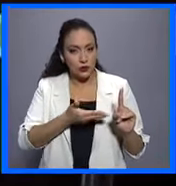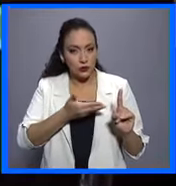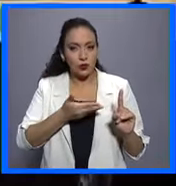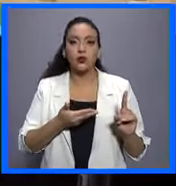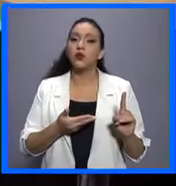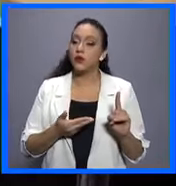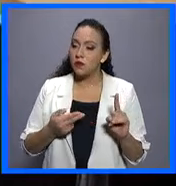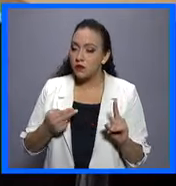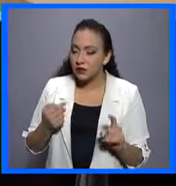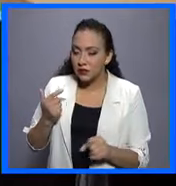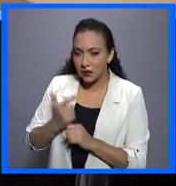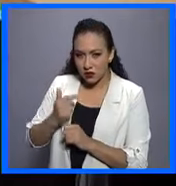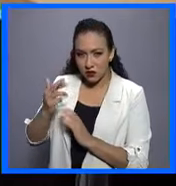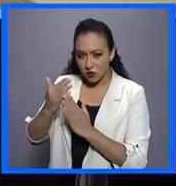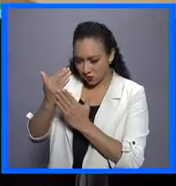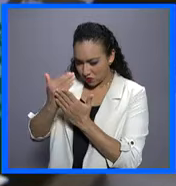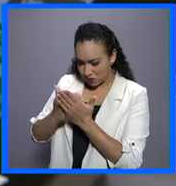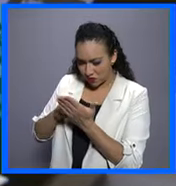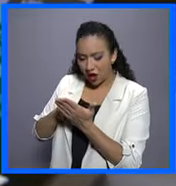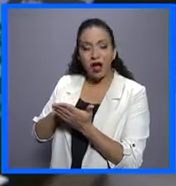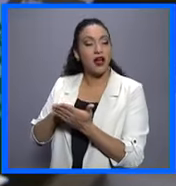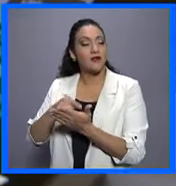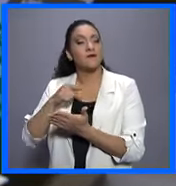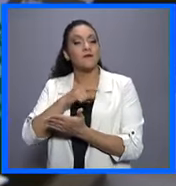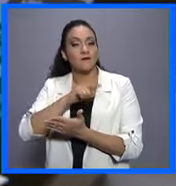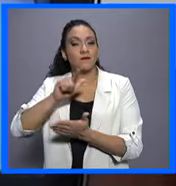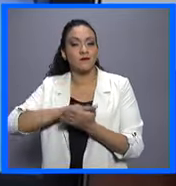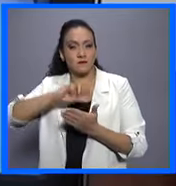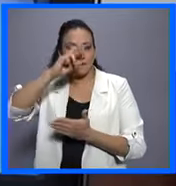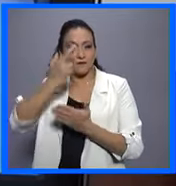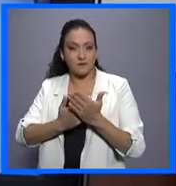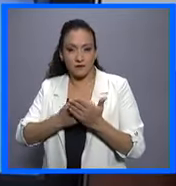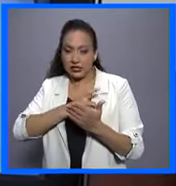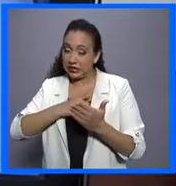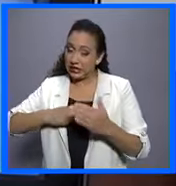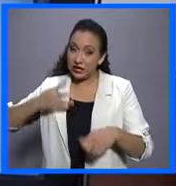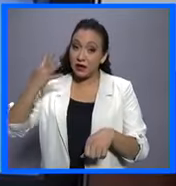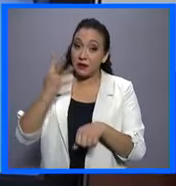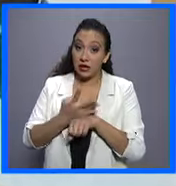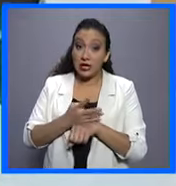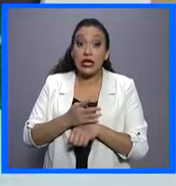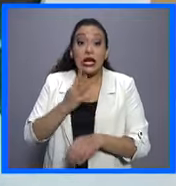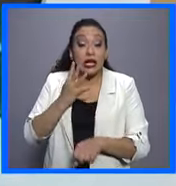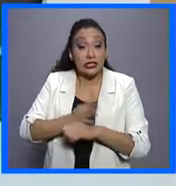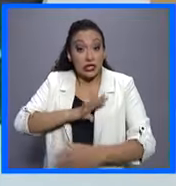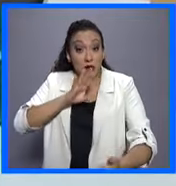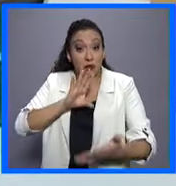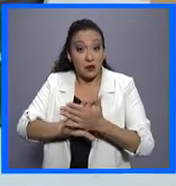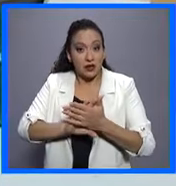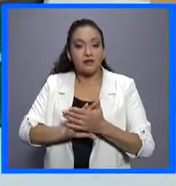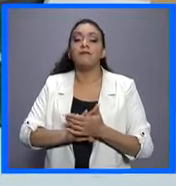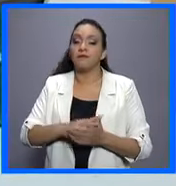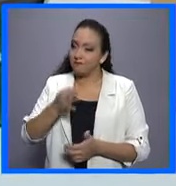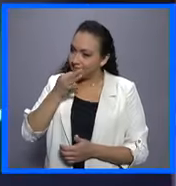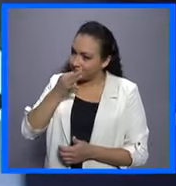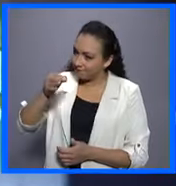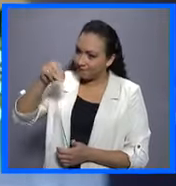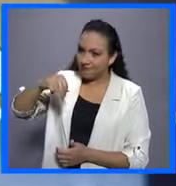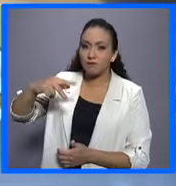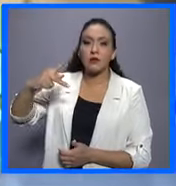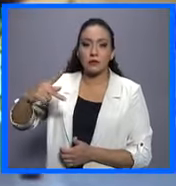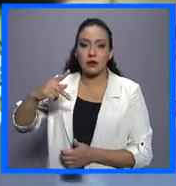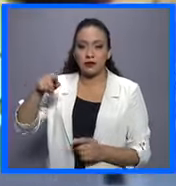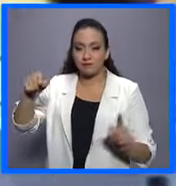que puedan indicar un delito o conducta sancionada por el Código Penal, se dará vista al Ministerio